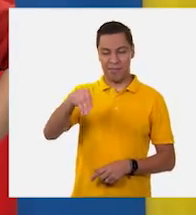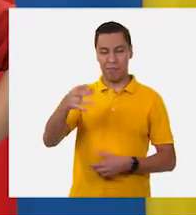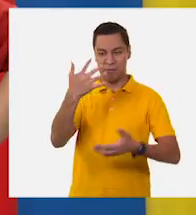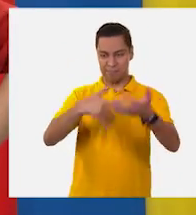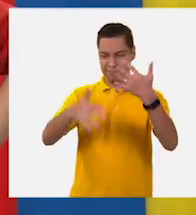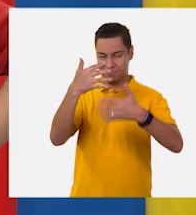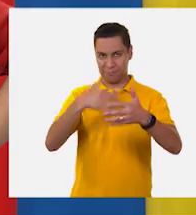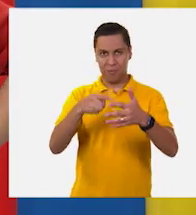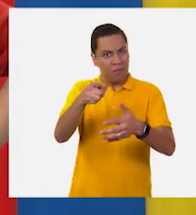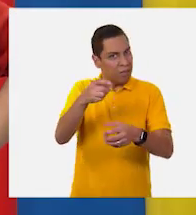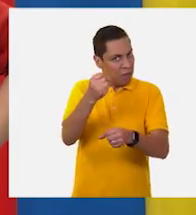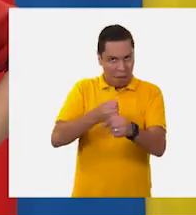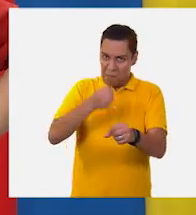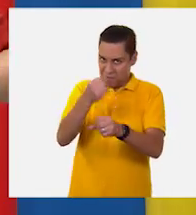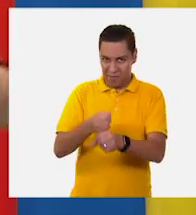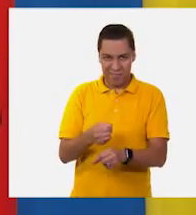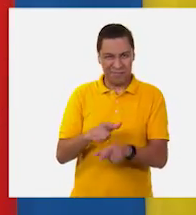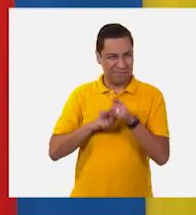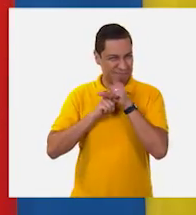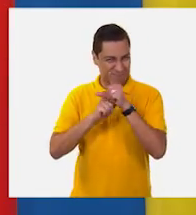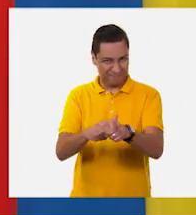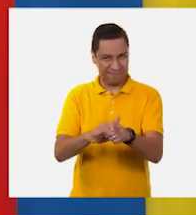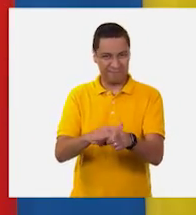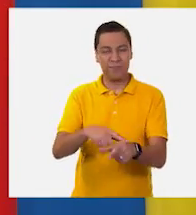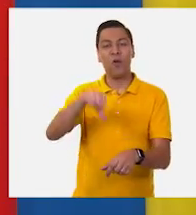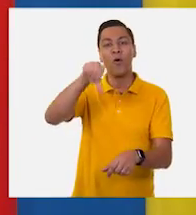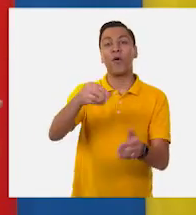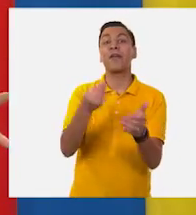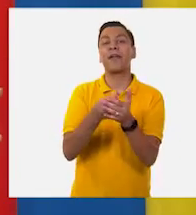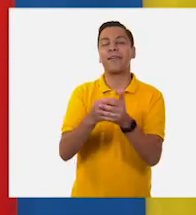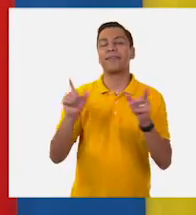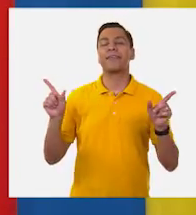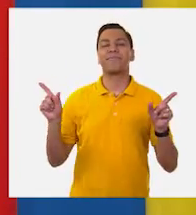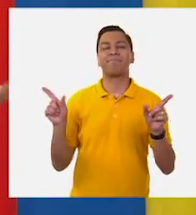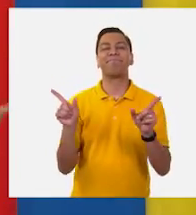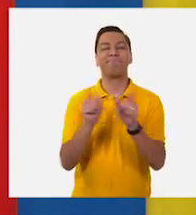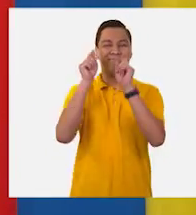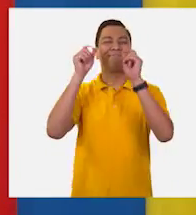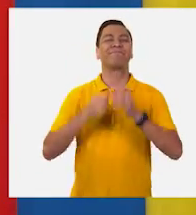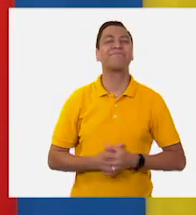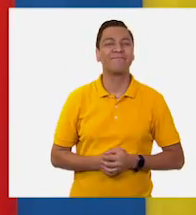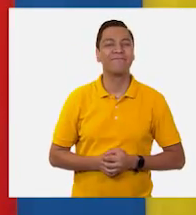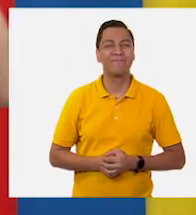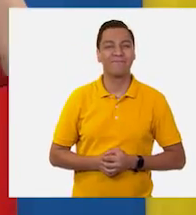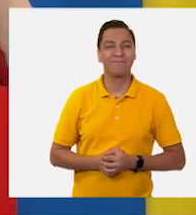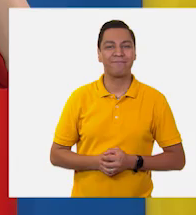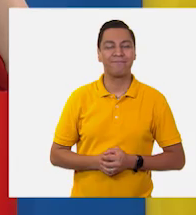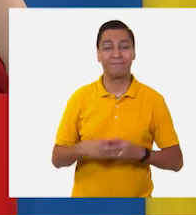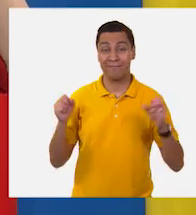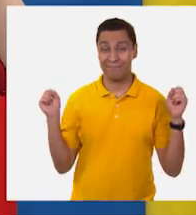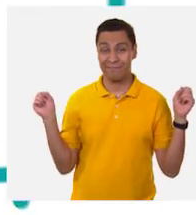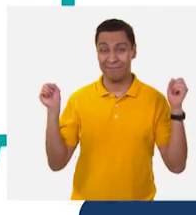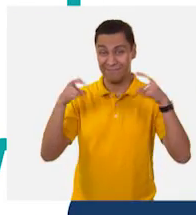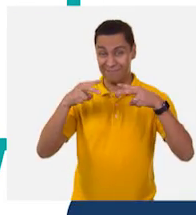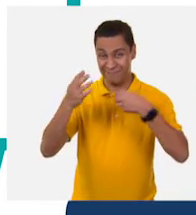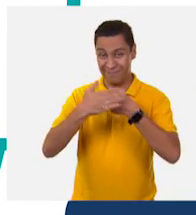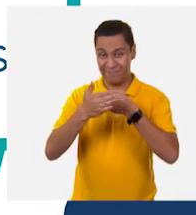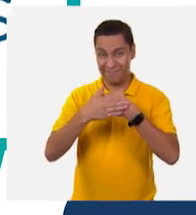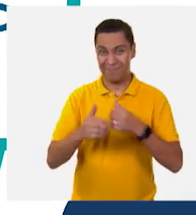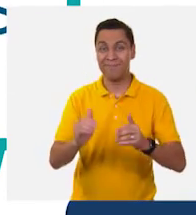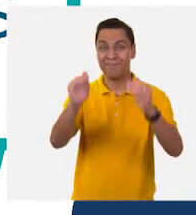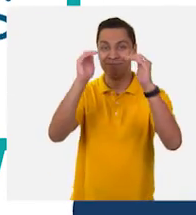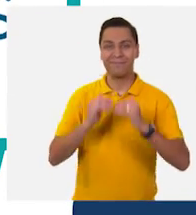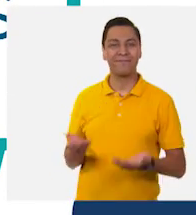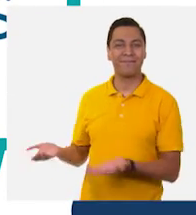me conviene más? De matemáticas de quinto grado y espero que lo hayan disfrutado tanto como nosotros. Nos vemos en la próxima.